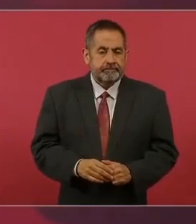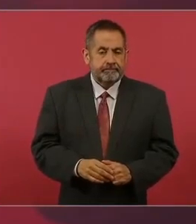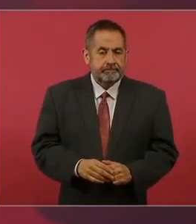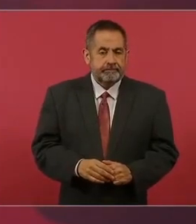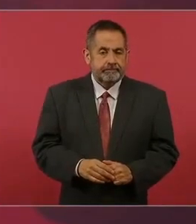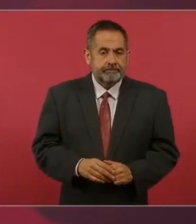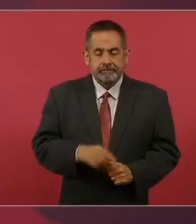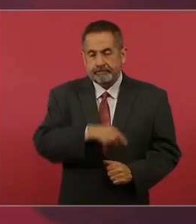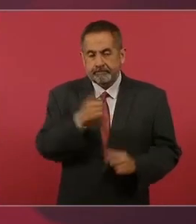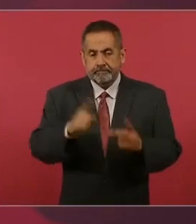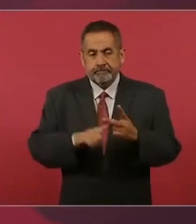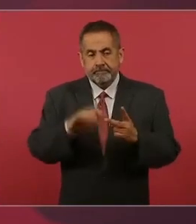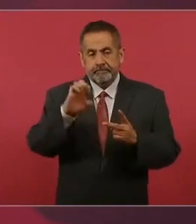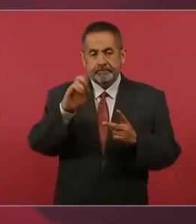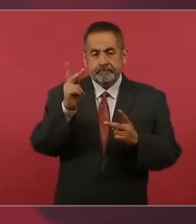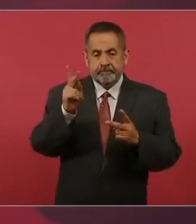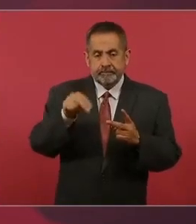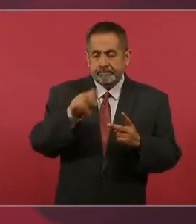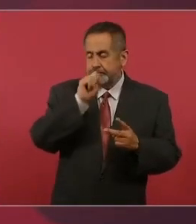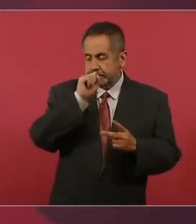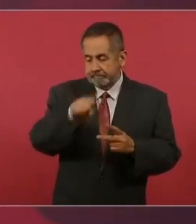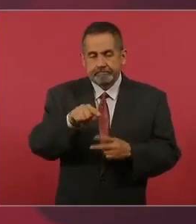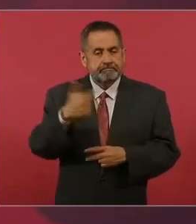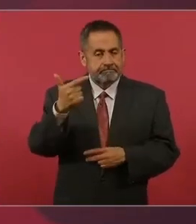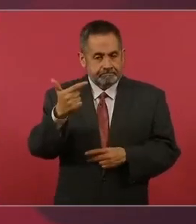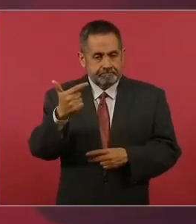Con Peña, 7 también.